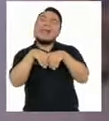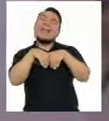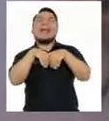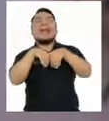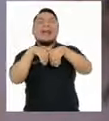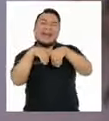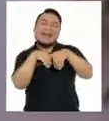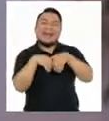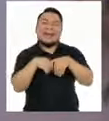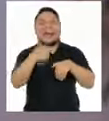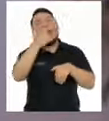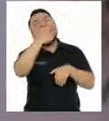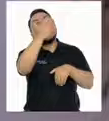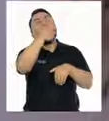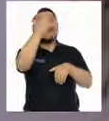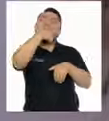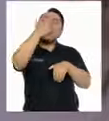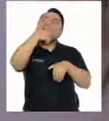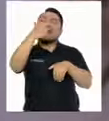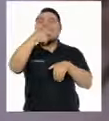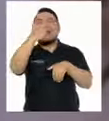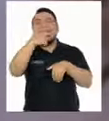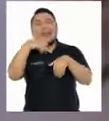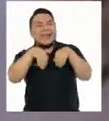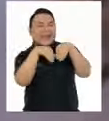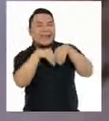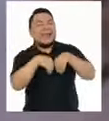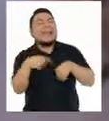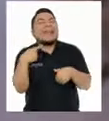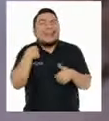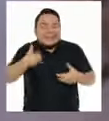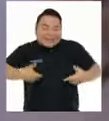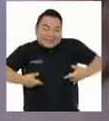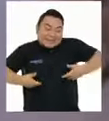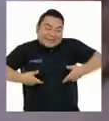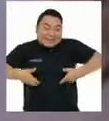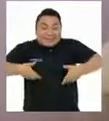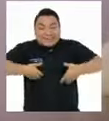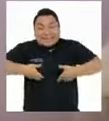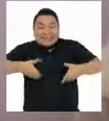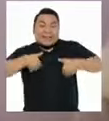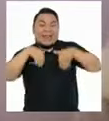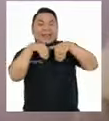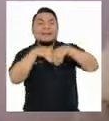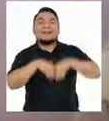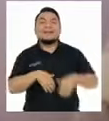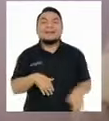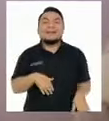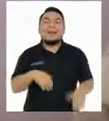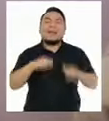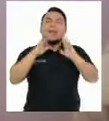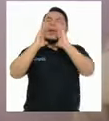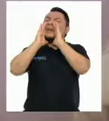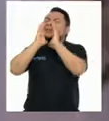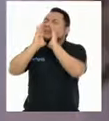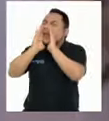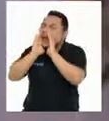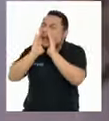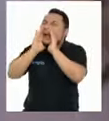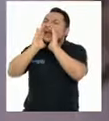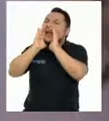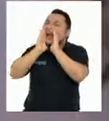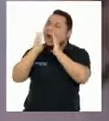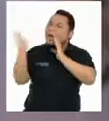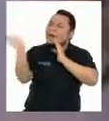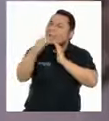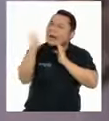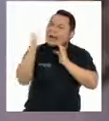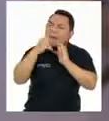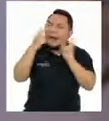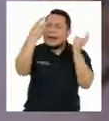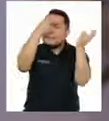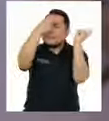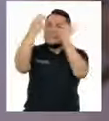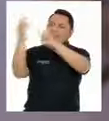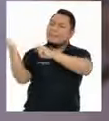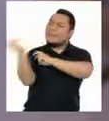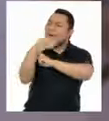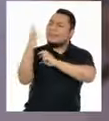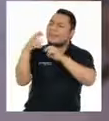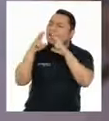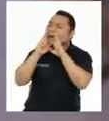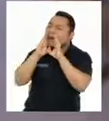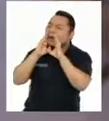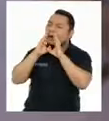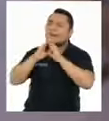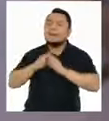bonito! ¡Me haces cosquillas, Alexa! ¡Chancay! ¡Hora de tu paseo! ¡Ay! ¡Ay!